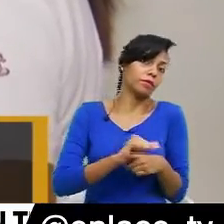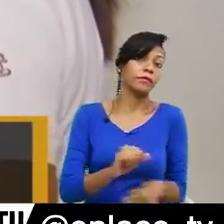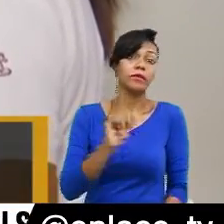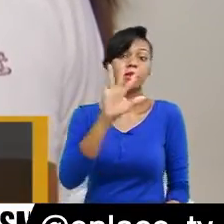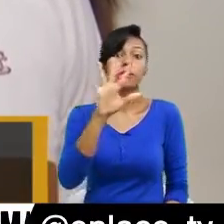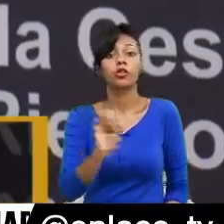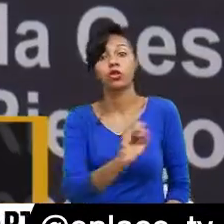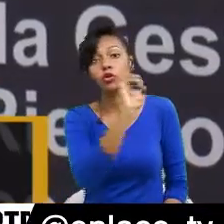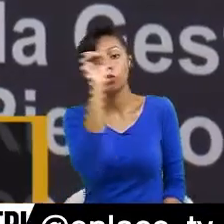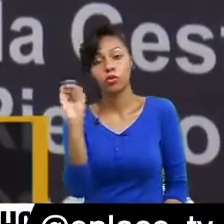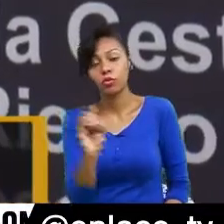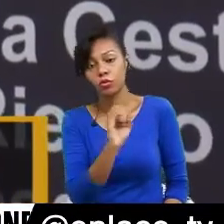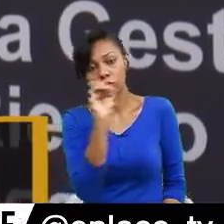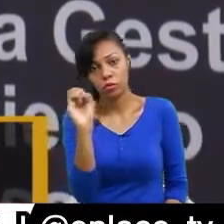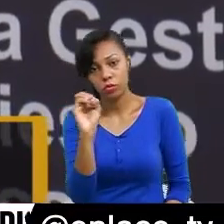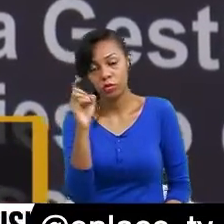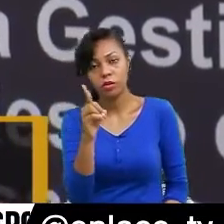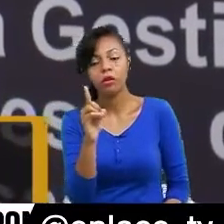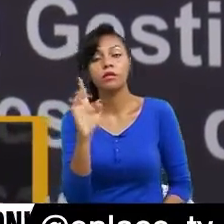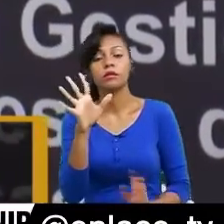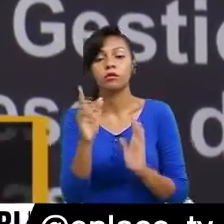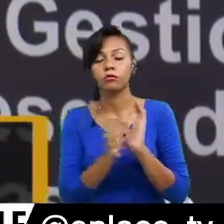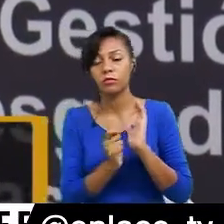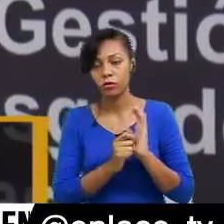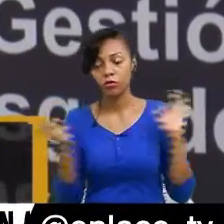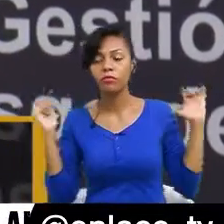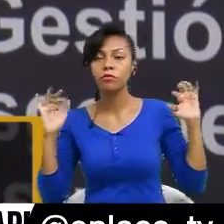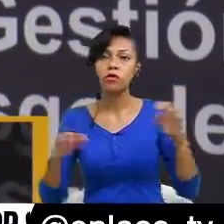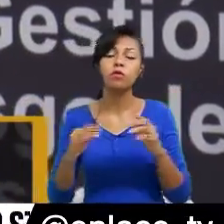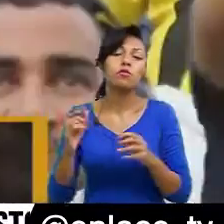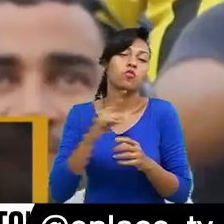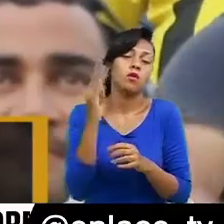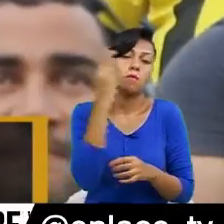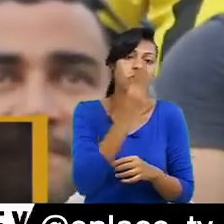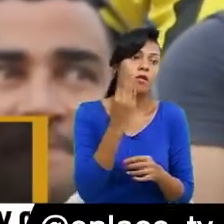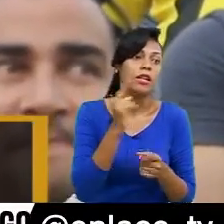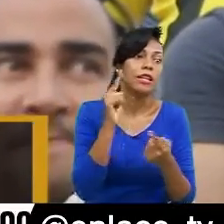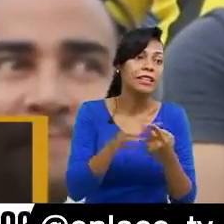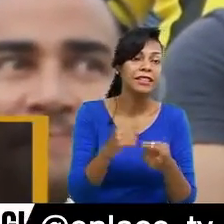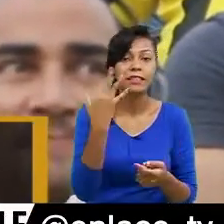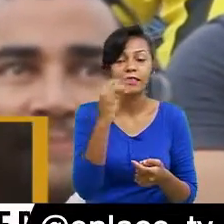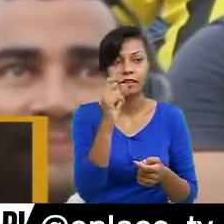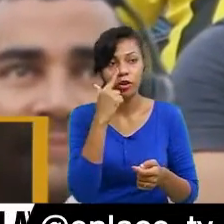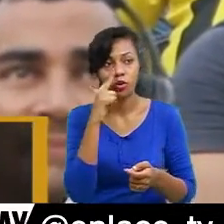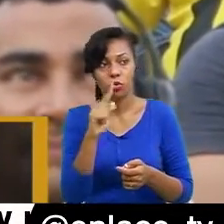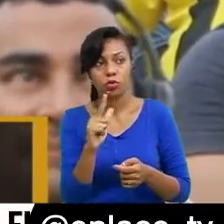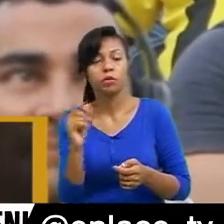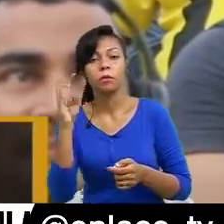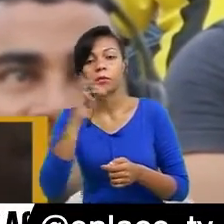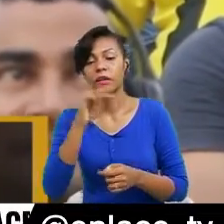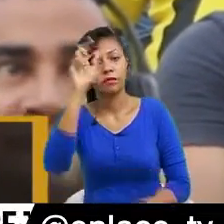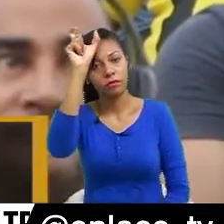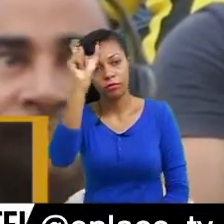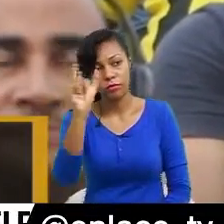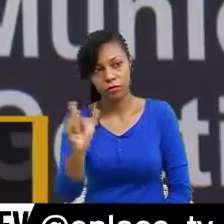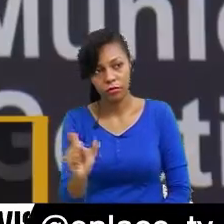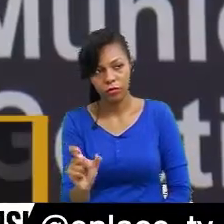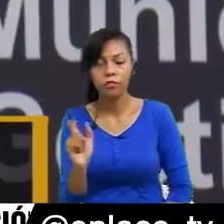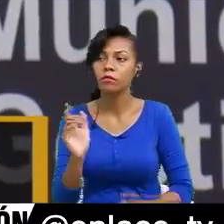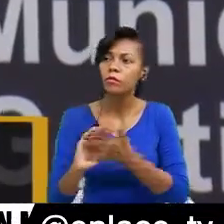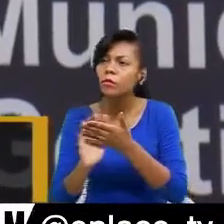quinto simulacro nacional por la unidad nacional. Mientras llega el 30 de julio, las autoridades se reúnen todos los martes para ultimar